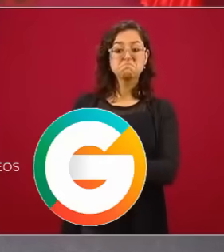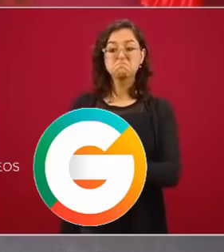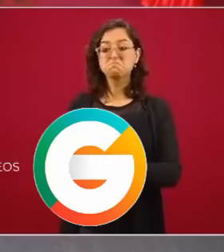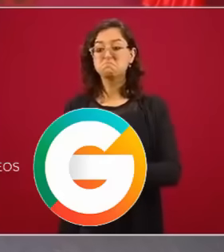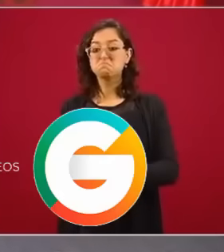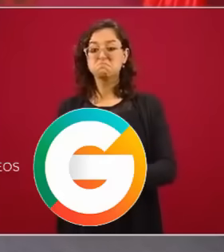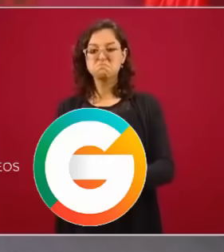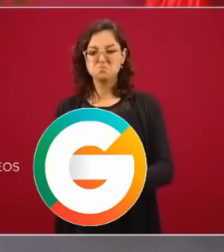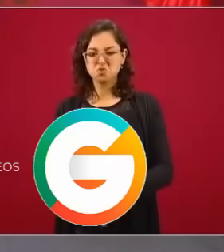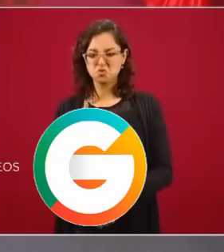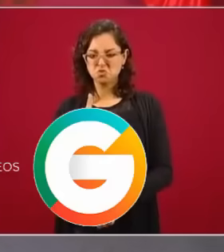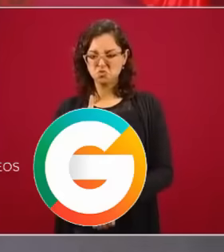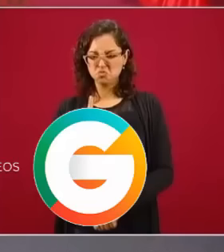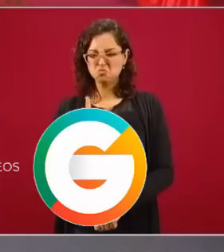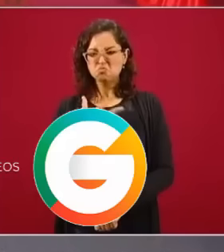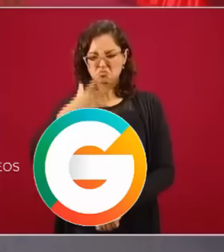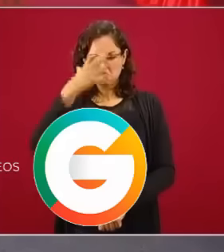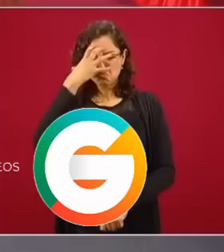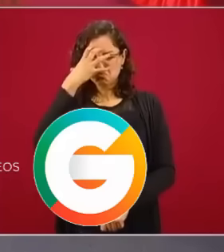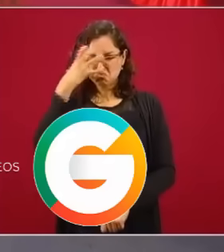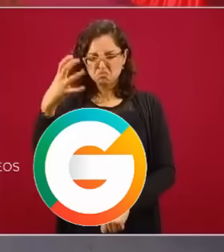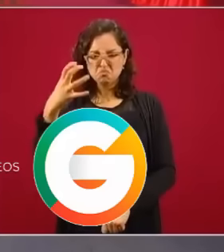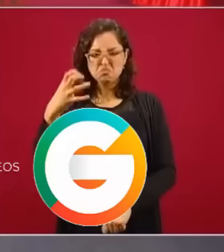no me va a temblar la mano,